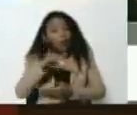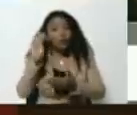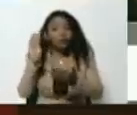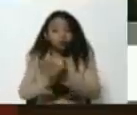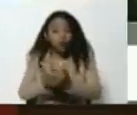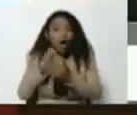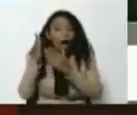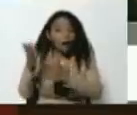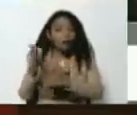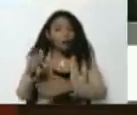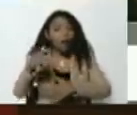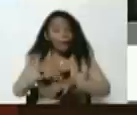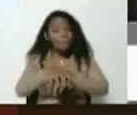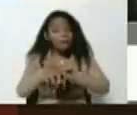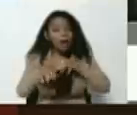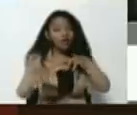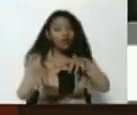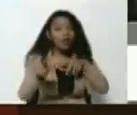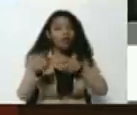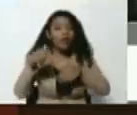la mayoría de sus votos.